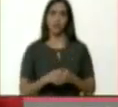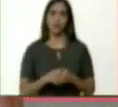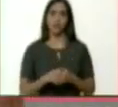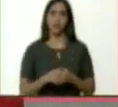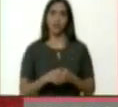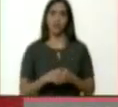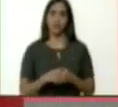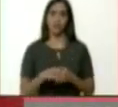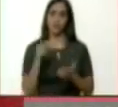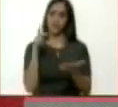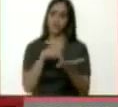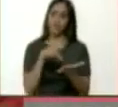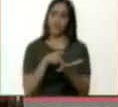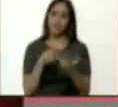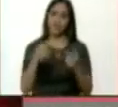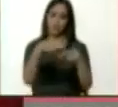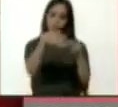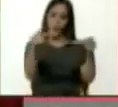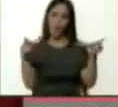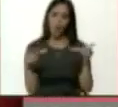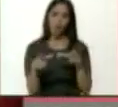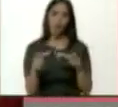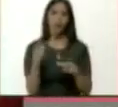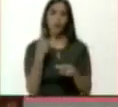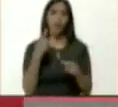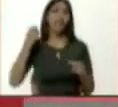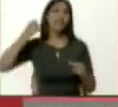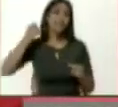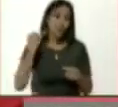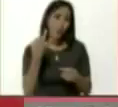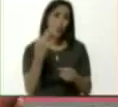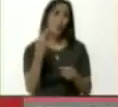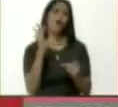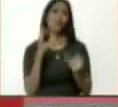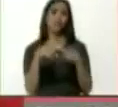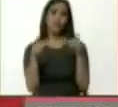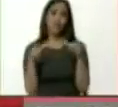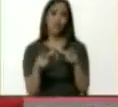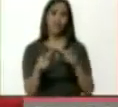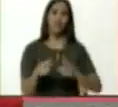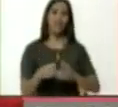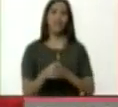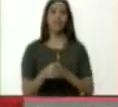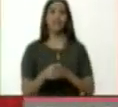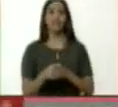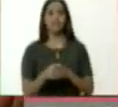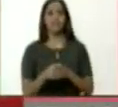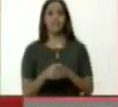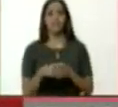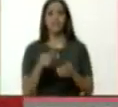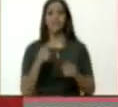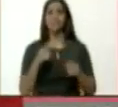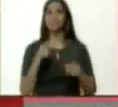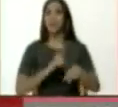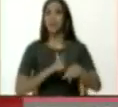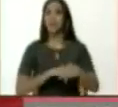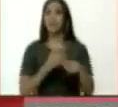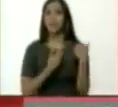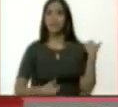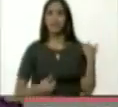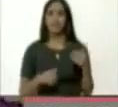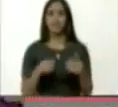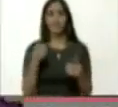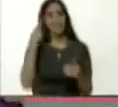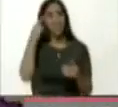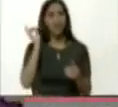presente ante las situaciones, una de las cuantas situaciones que te vas a enfrentar en este periodo que tienes de presidente, que creo que va a ser el lunes. No, pero es